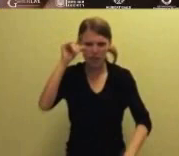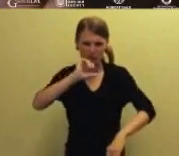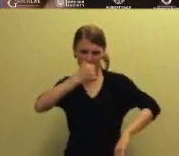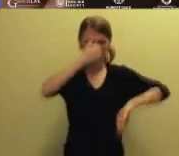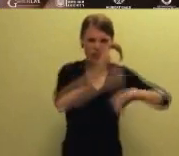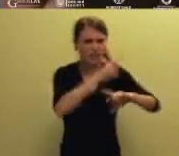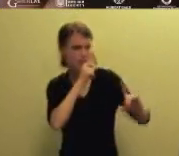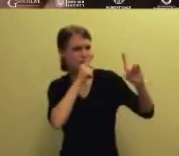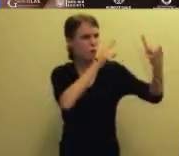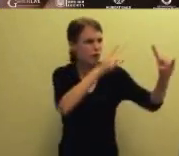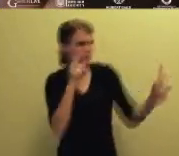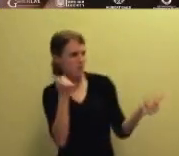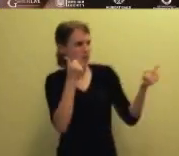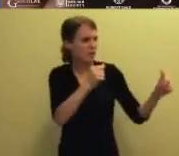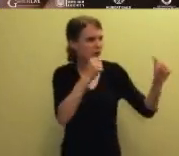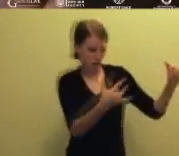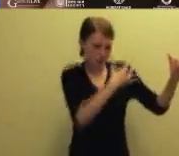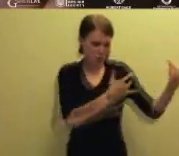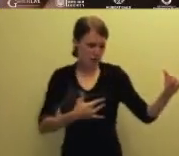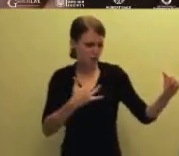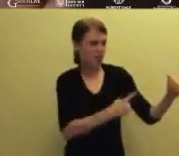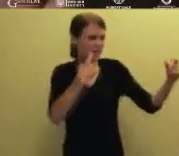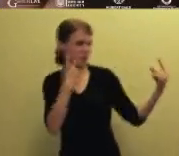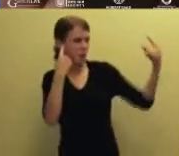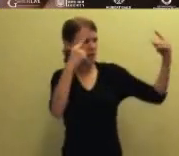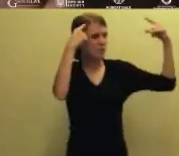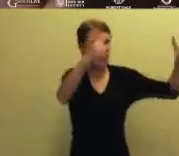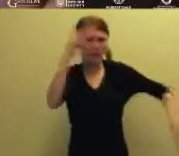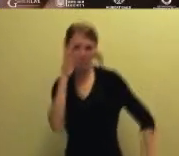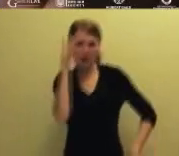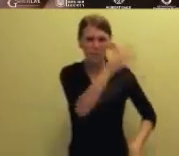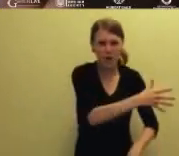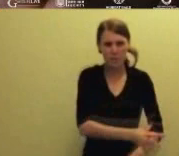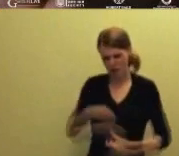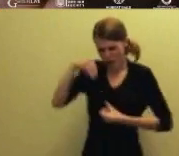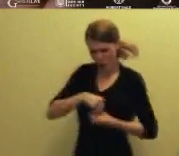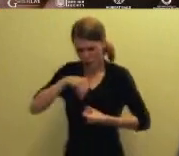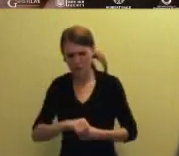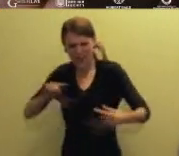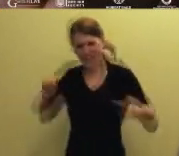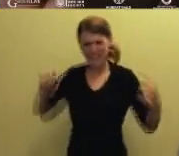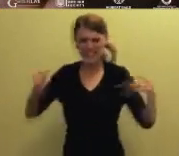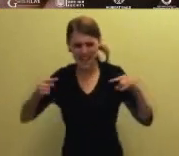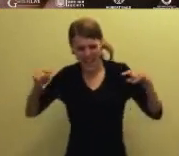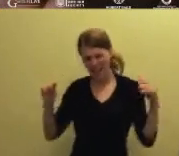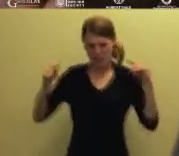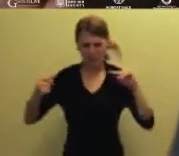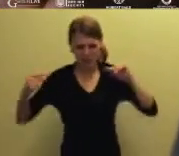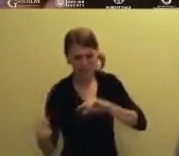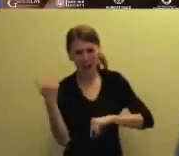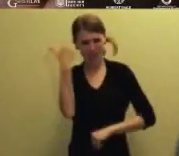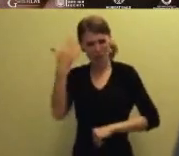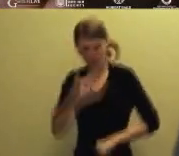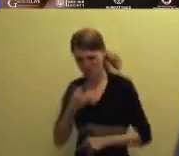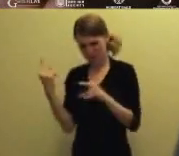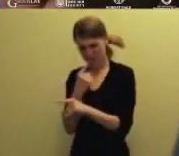a caer en la simpleza en la hipocresía de decir nada no eso es un desastre nunca está bien no no porque hay veces que la forma puede salvar